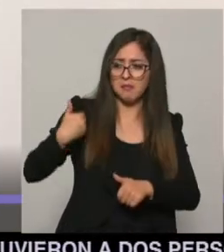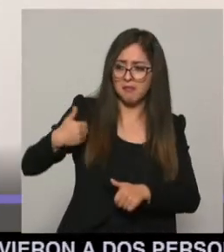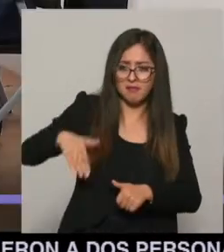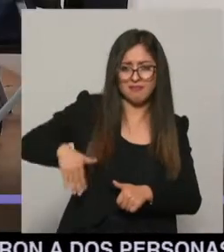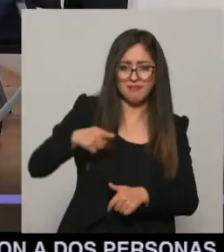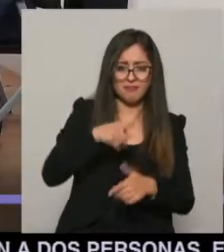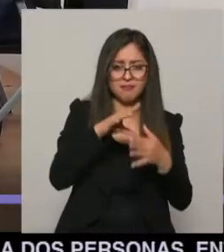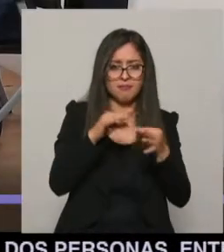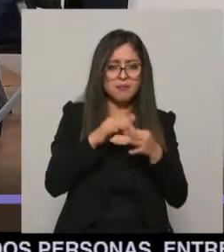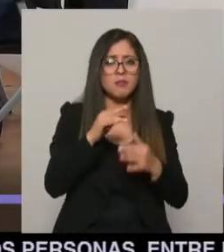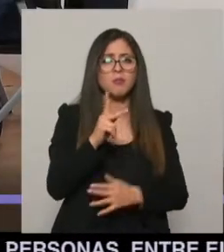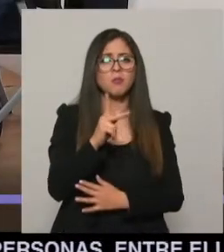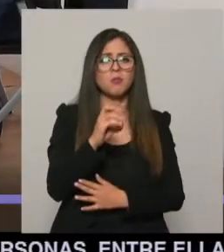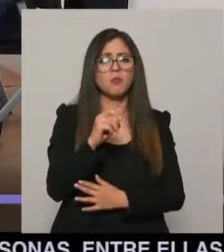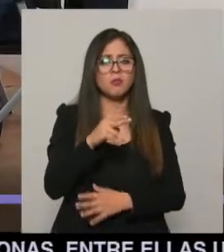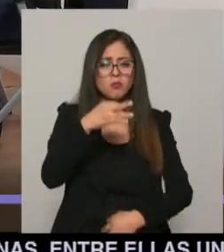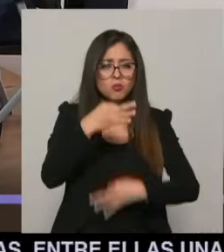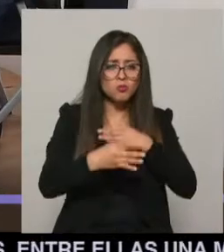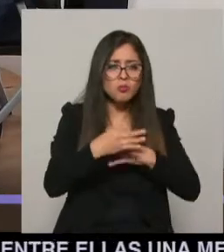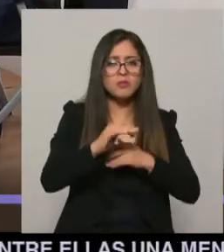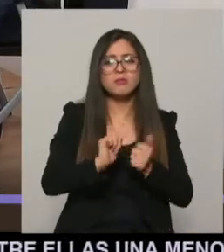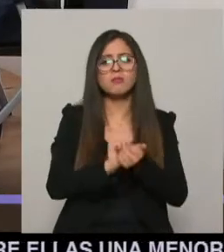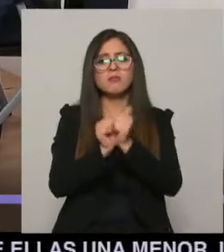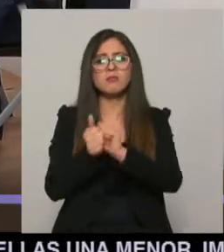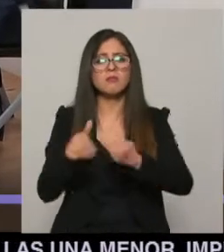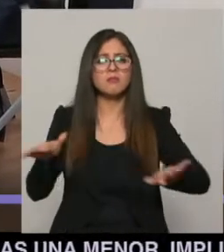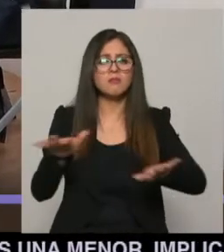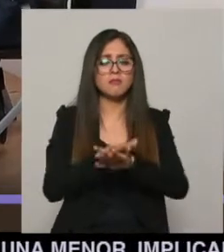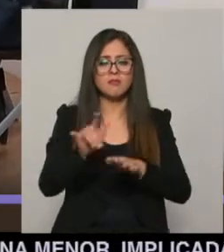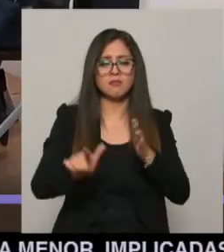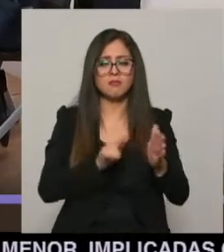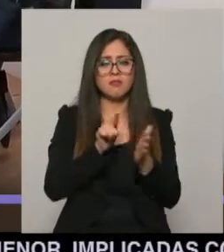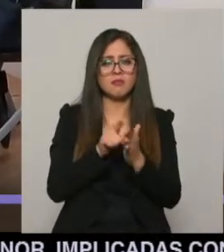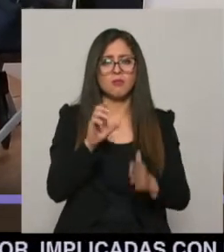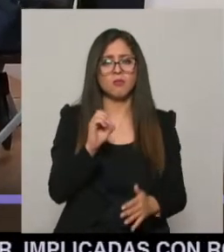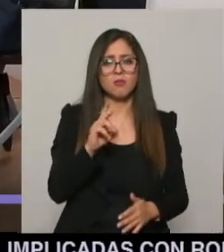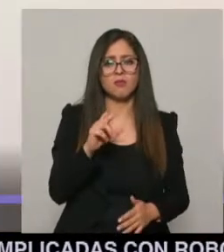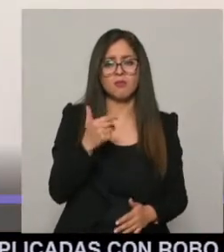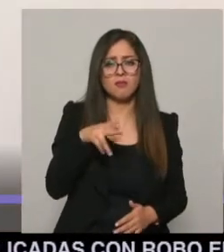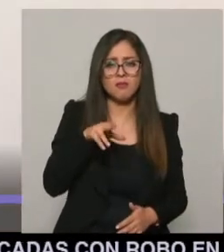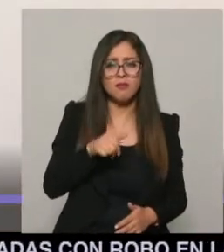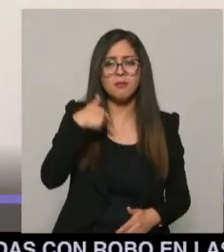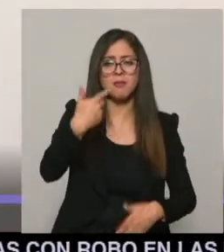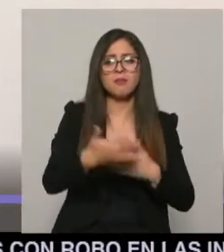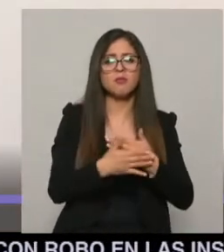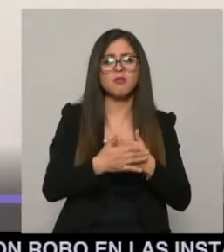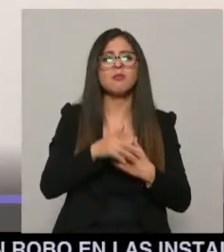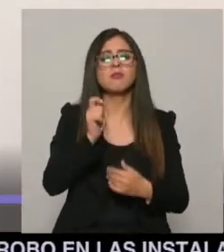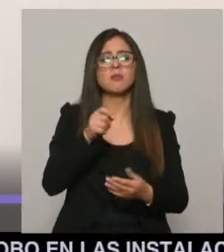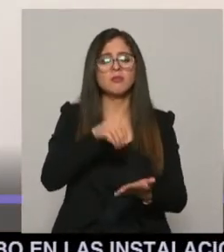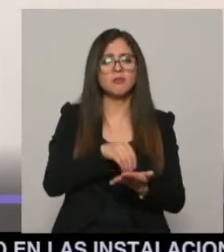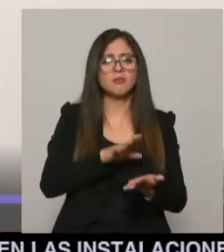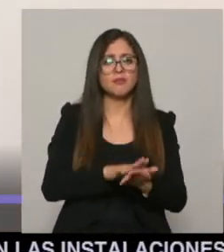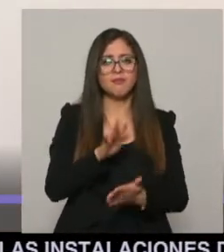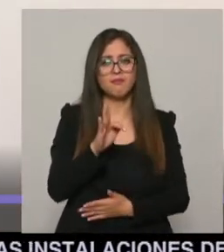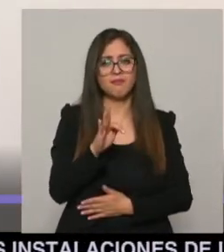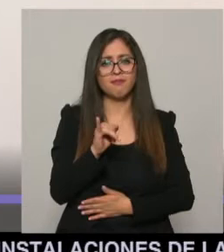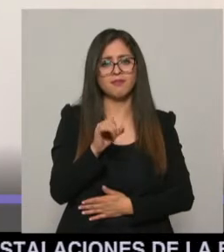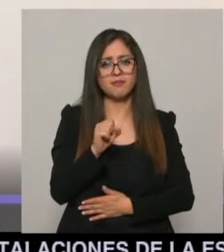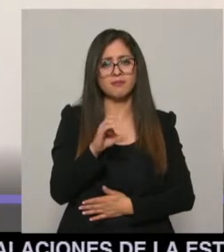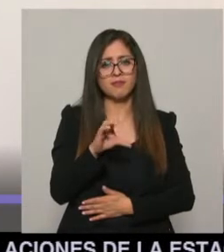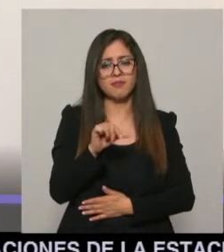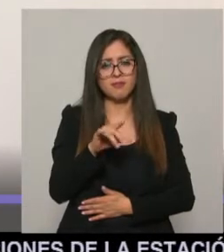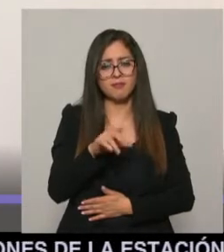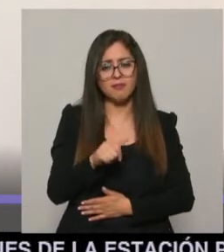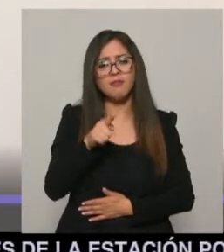Procuración de Justicia, el tema de evolucionar y pasar ya las leyes orgánicas para que prácticamente se instaure la Fiscalía. Aprobamos la